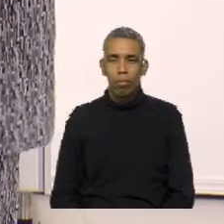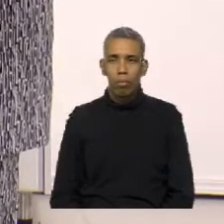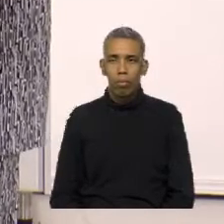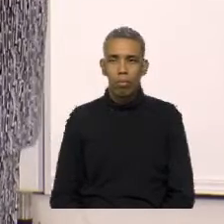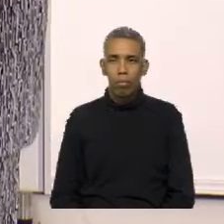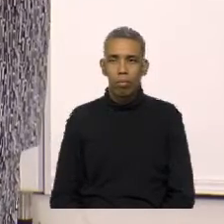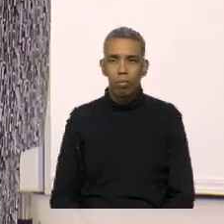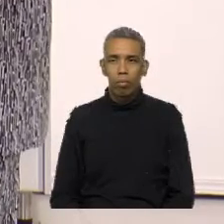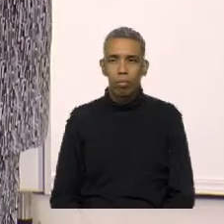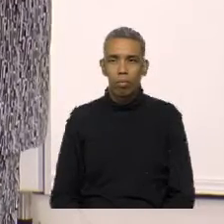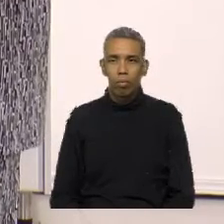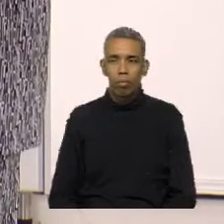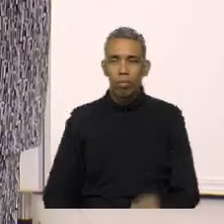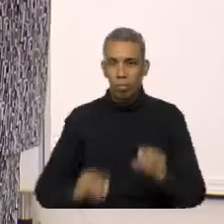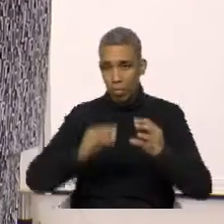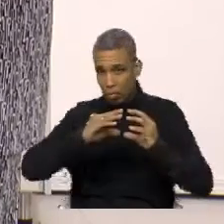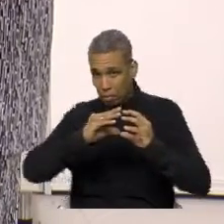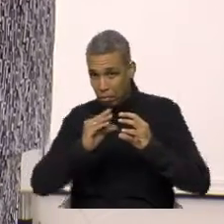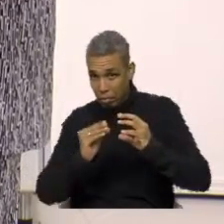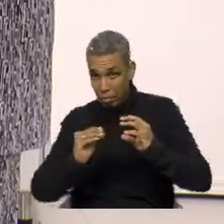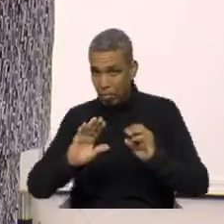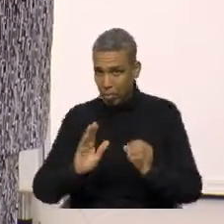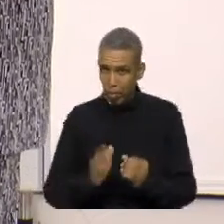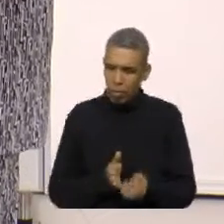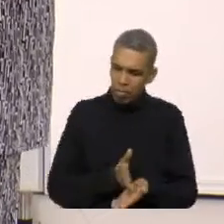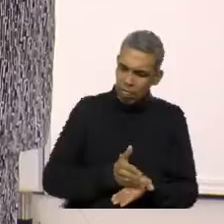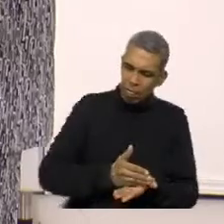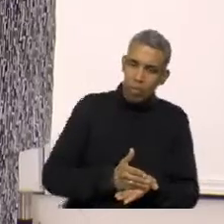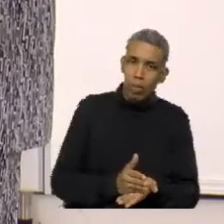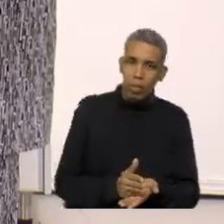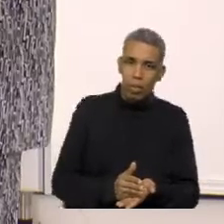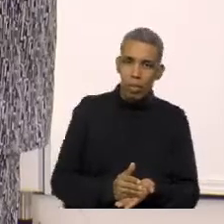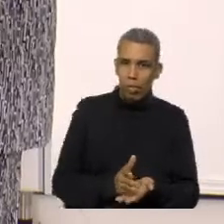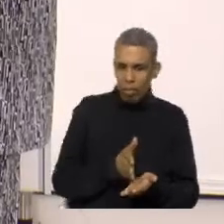delgaditas, que no queden tan gruesas.